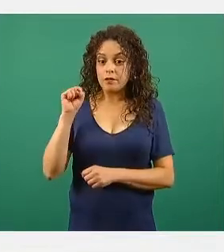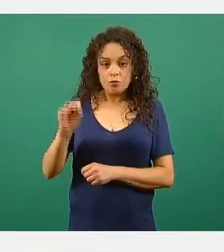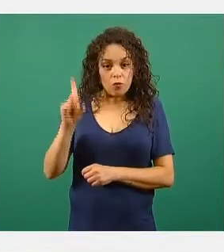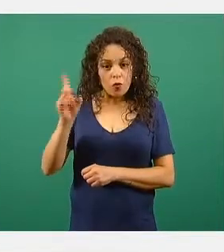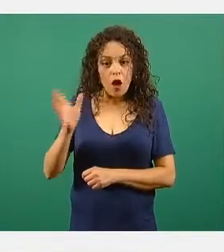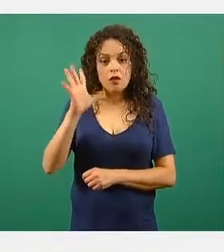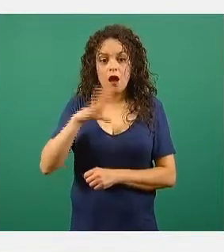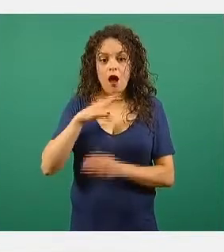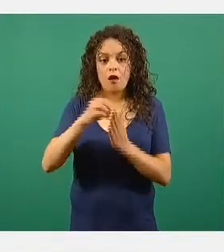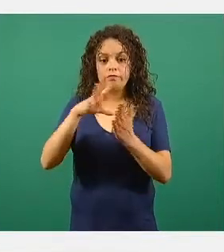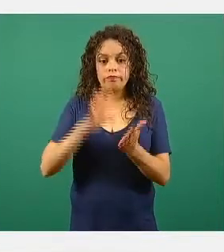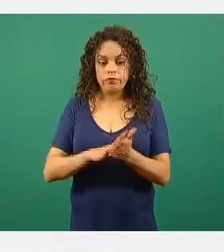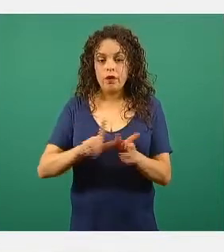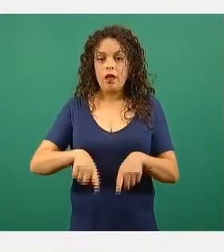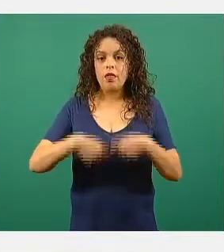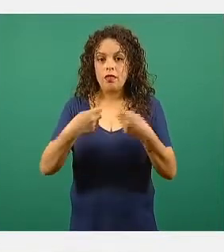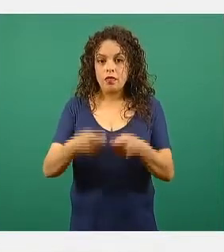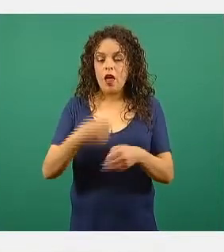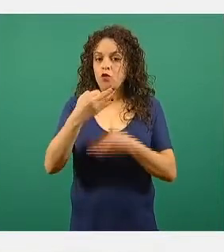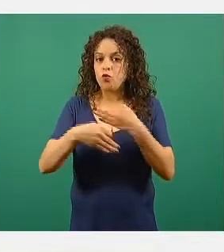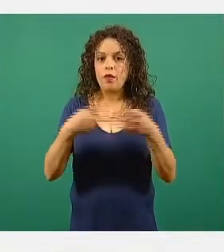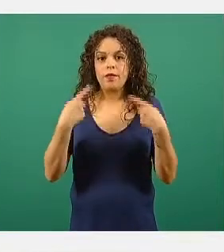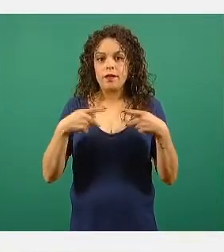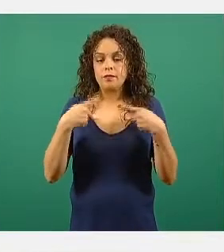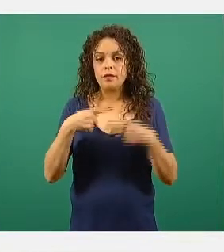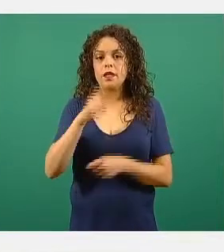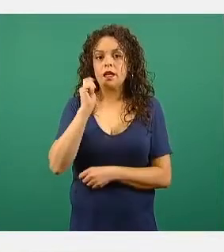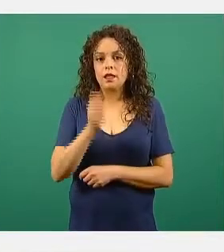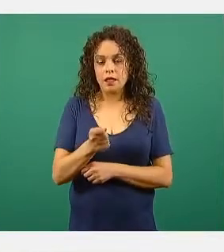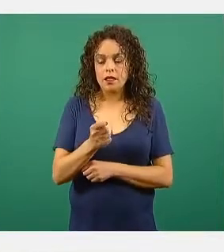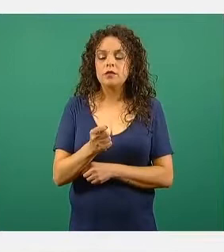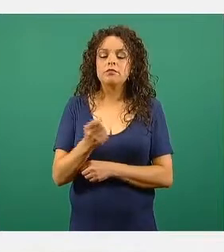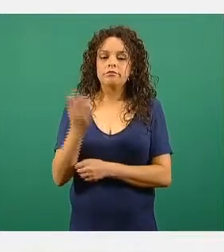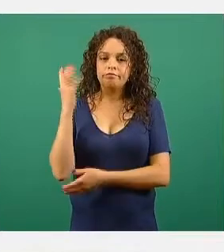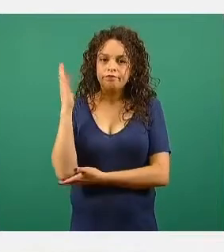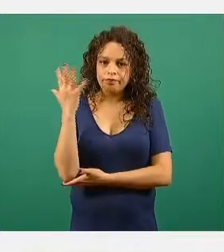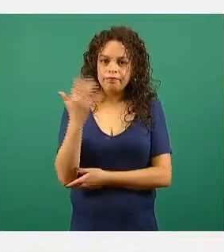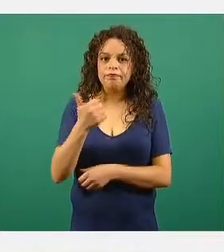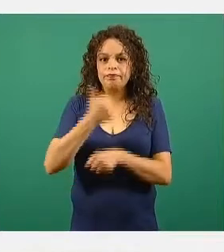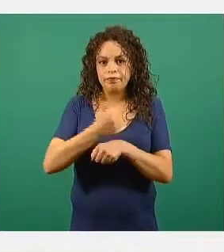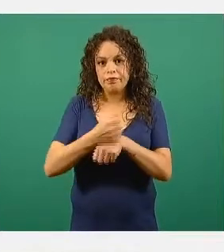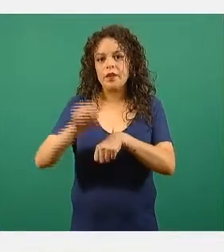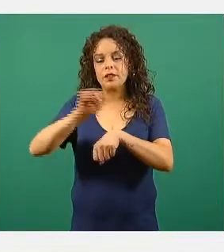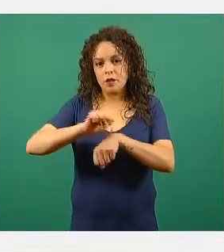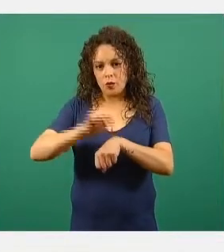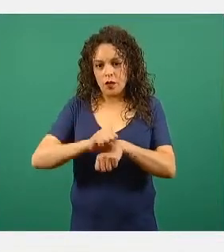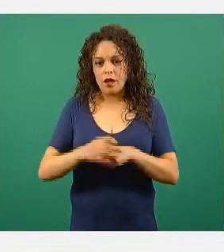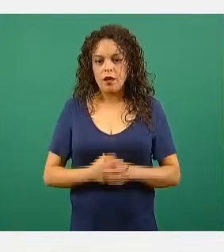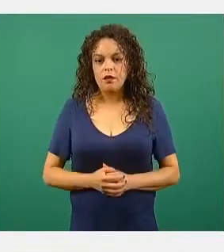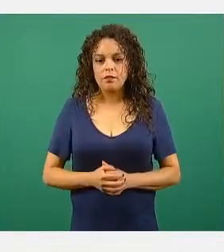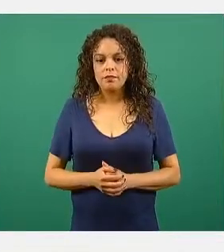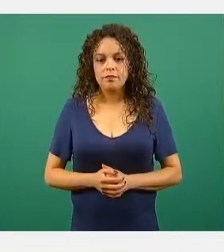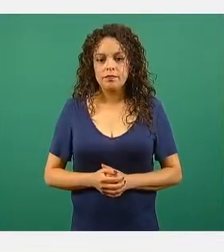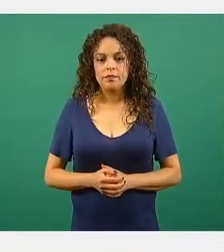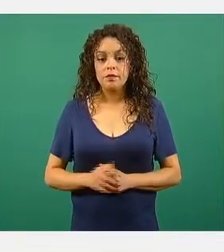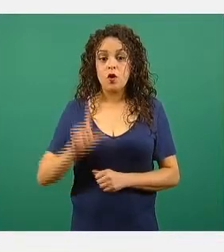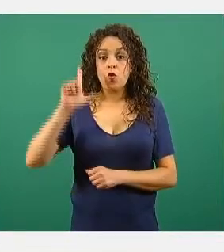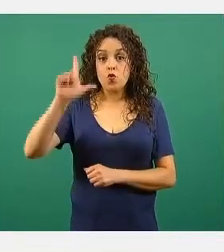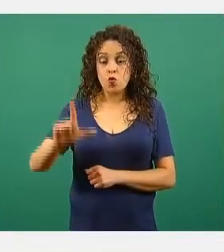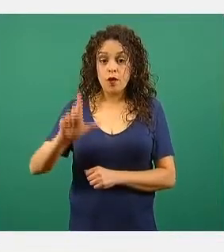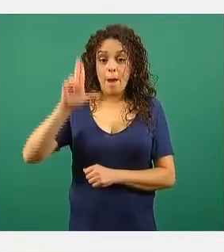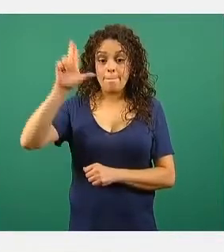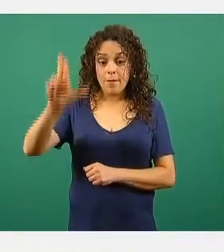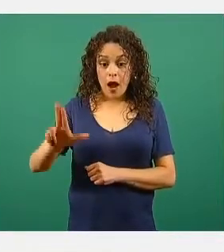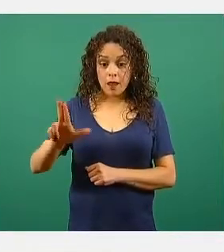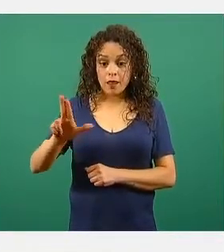se vacune a todo el personal de educación básica, preescolar, primaria y secundaria. Y el lunes y el